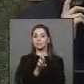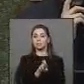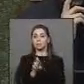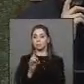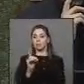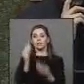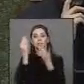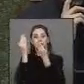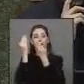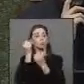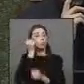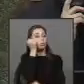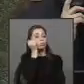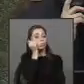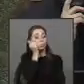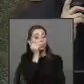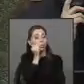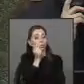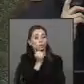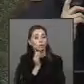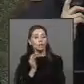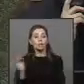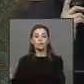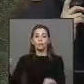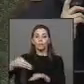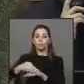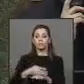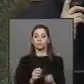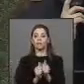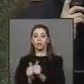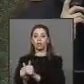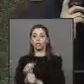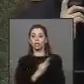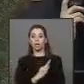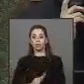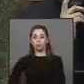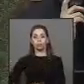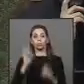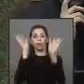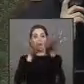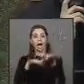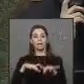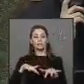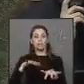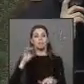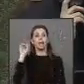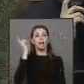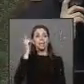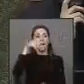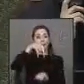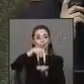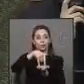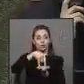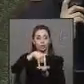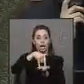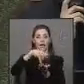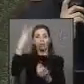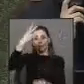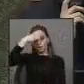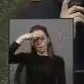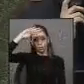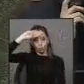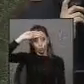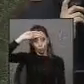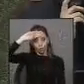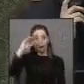saludar muy afectuosamente la visita de colegas diputados de la Asamblea Nacional del Poder Popular de la República de Cuba.